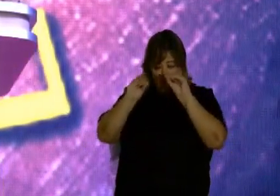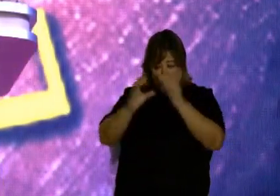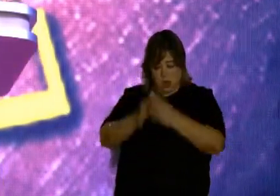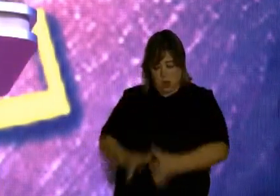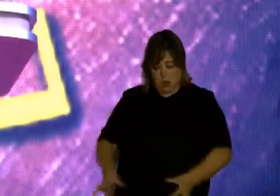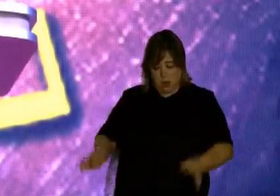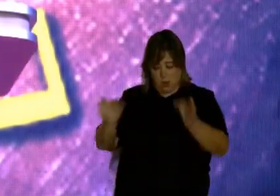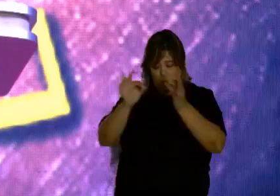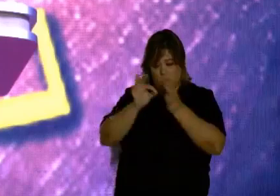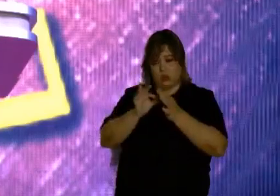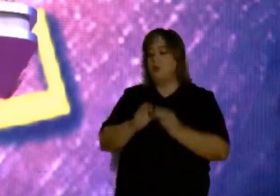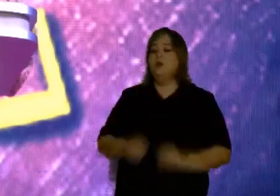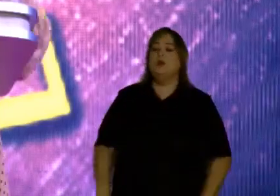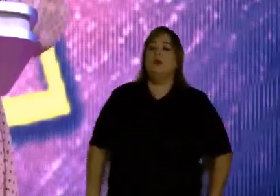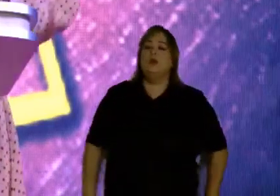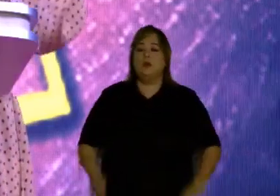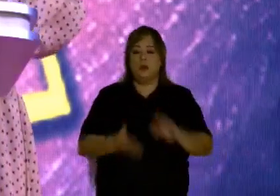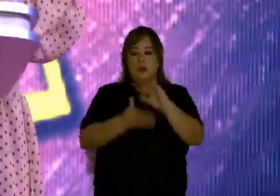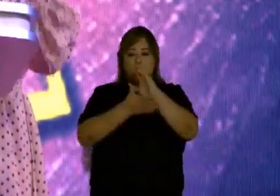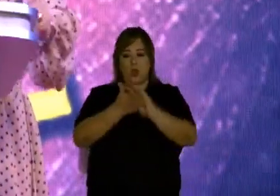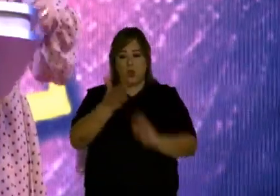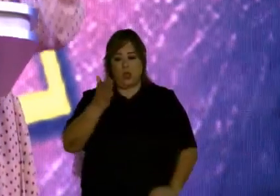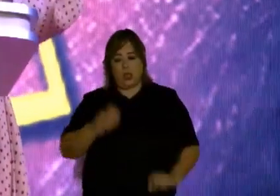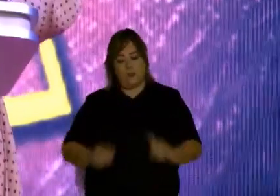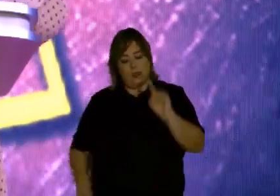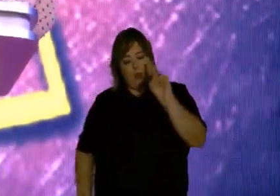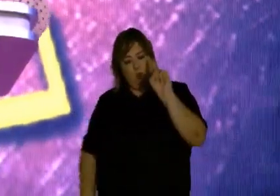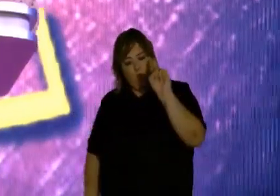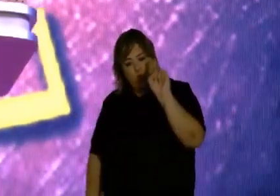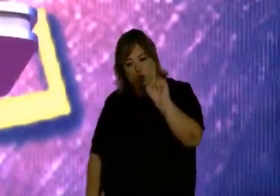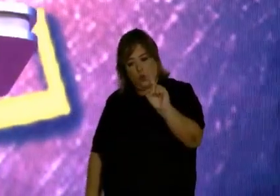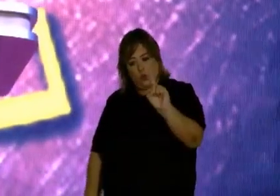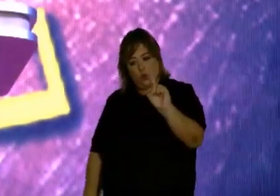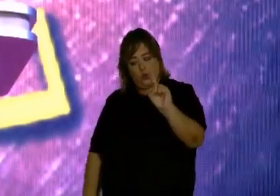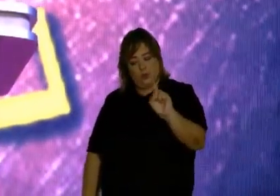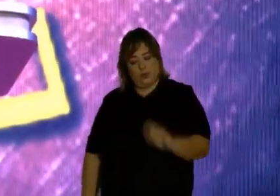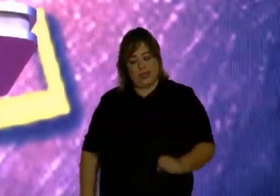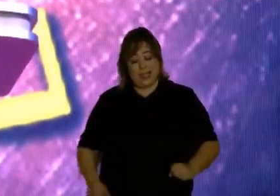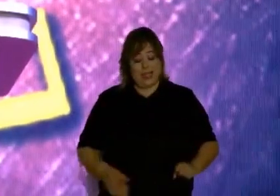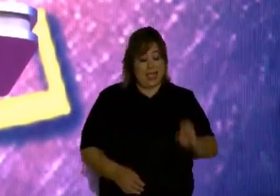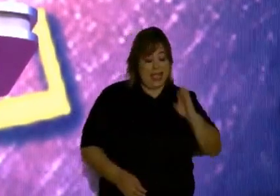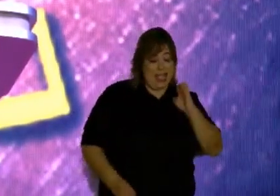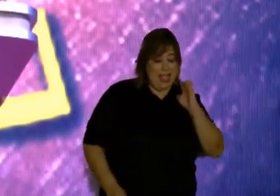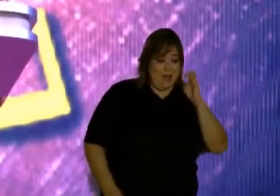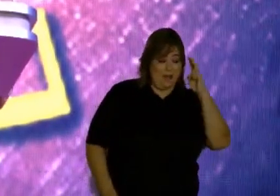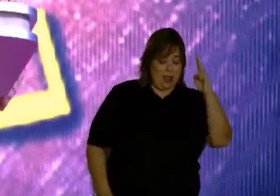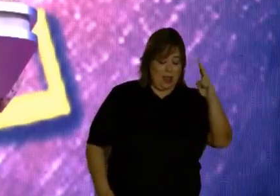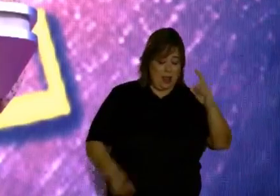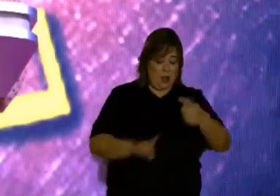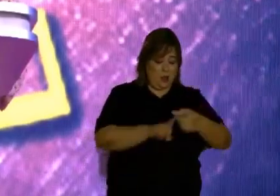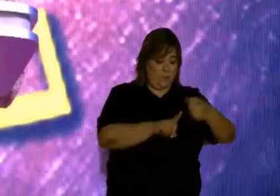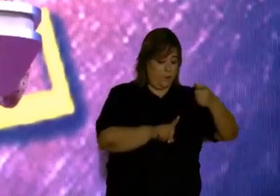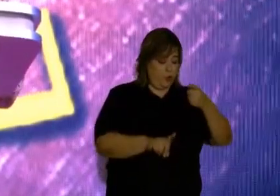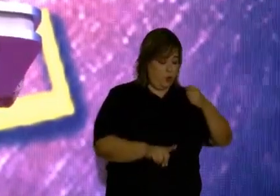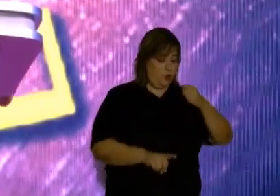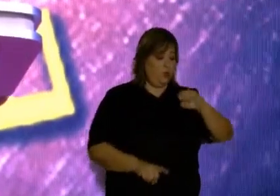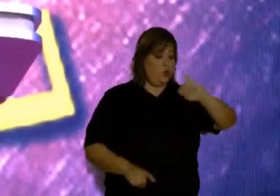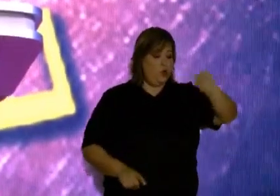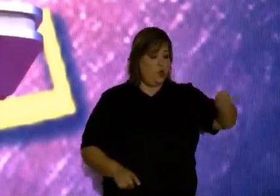gloria a Dios. En el capítulo 1 del Evangelio según San Juan, gracias